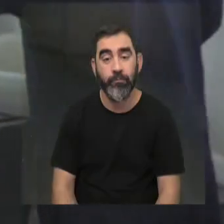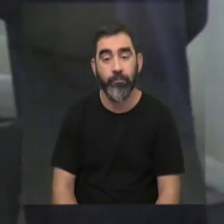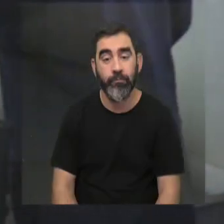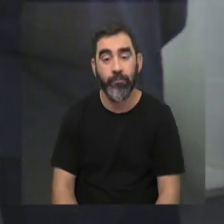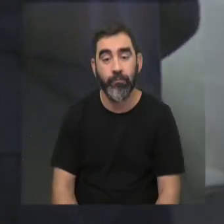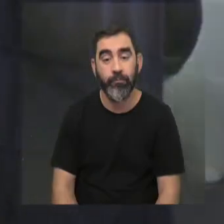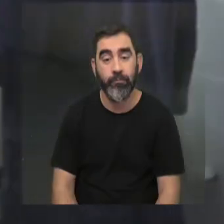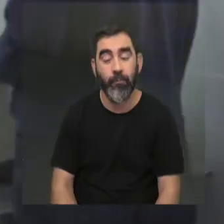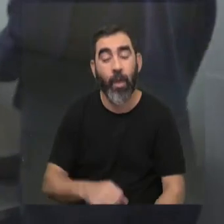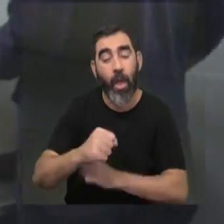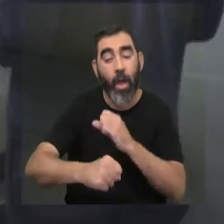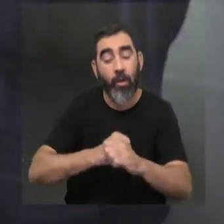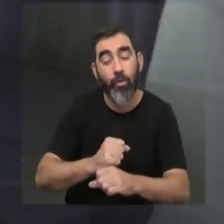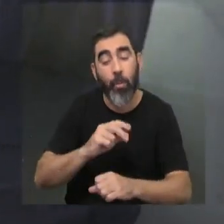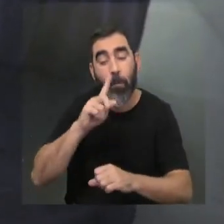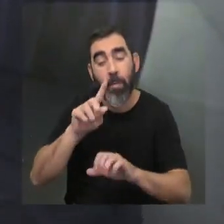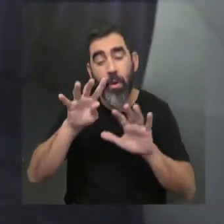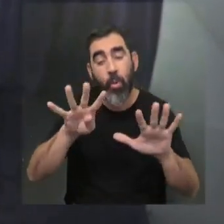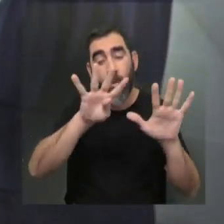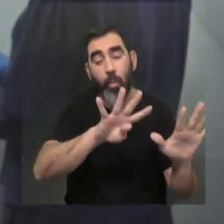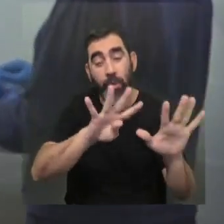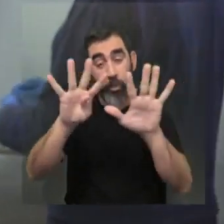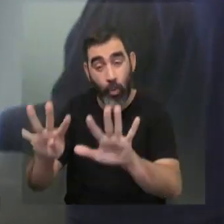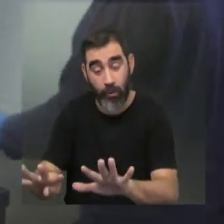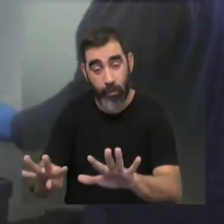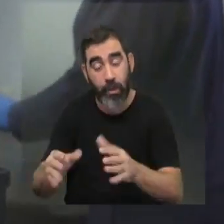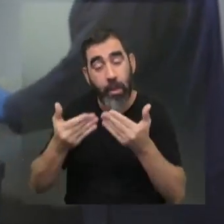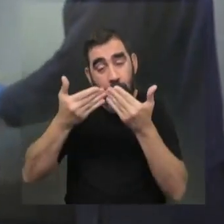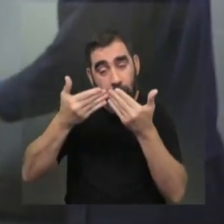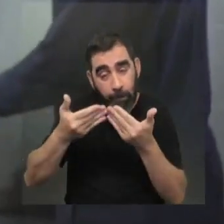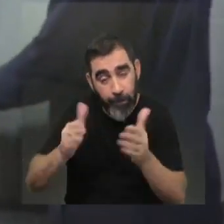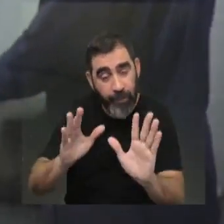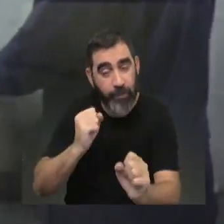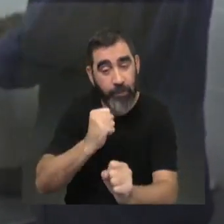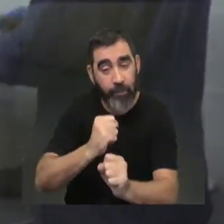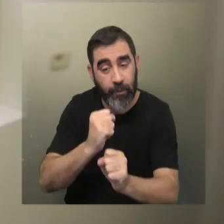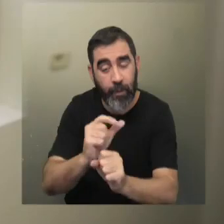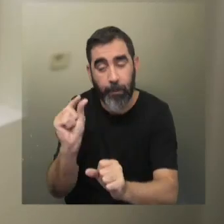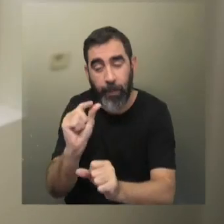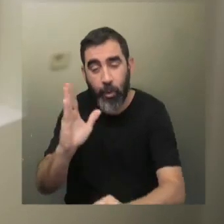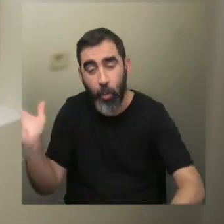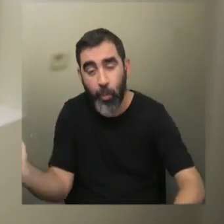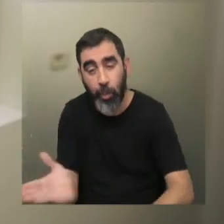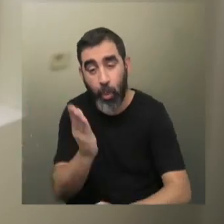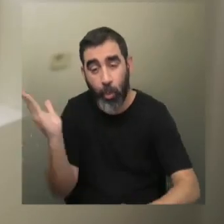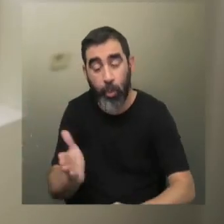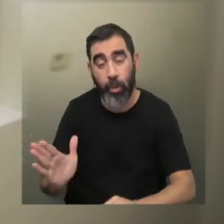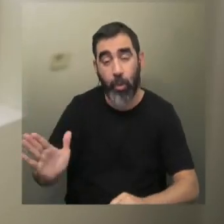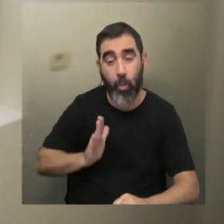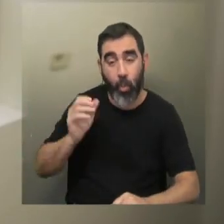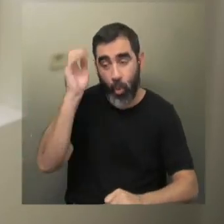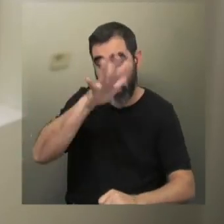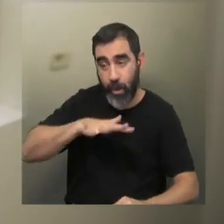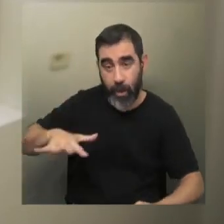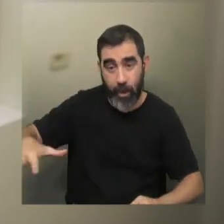A partir del año 1999 empezamos a trabajar con pequeños productores, mujeres rurales,